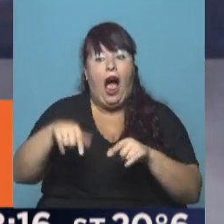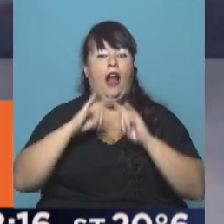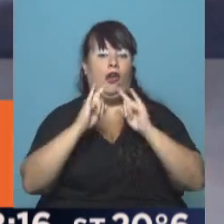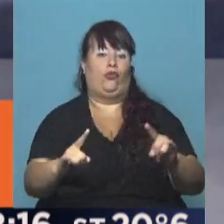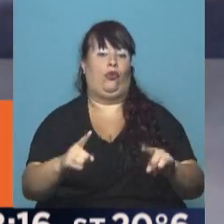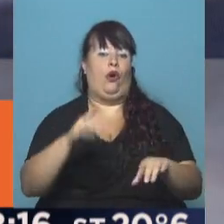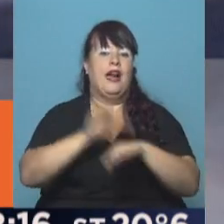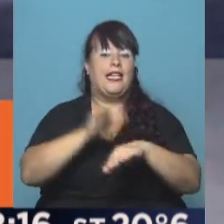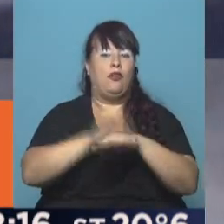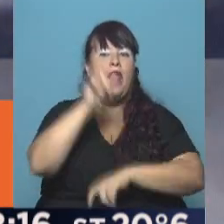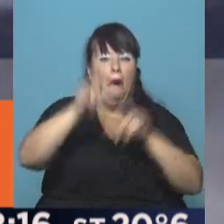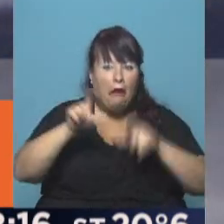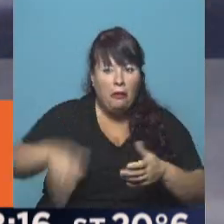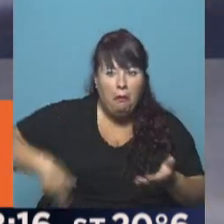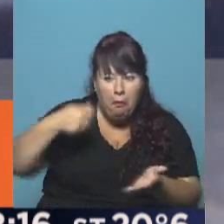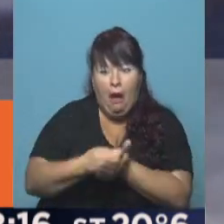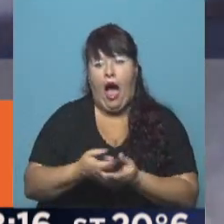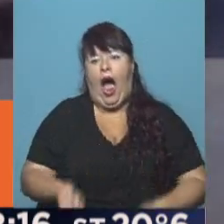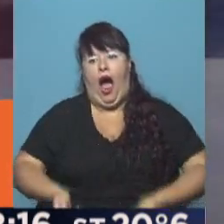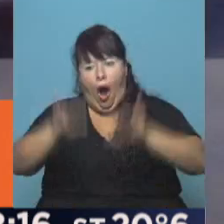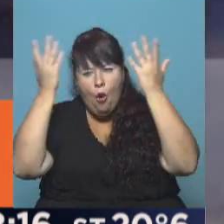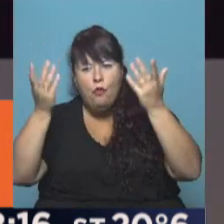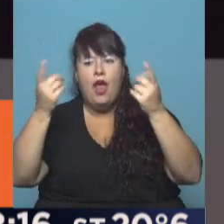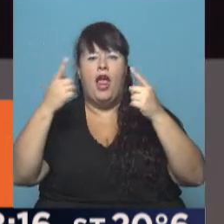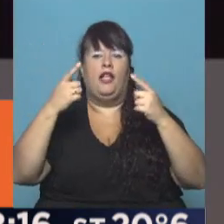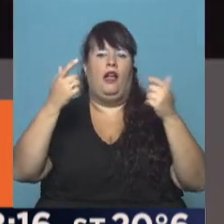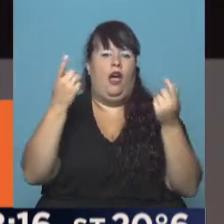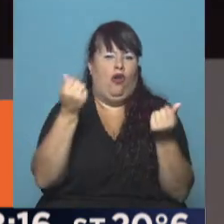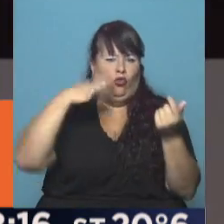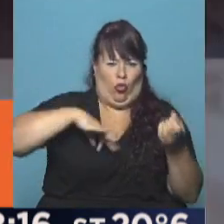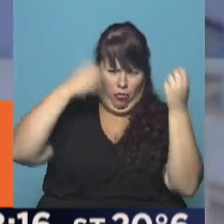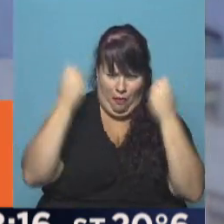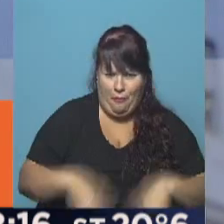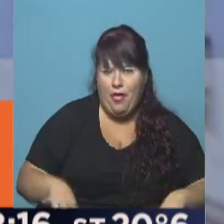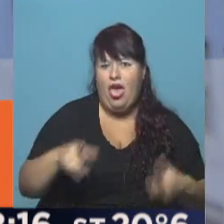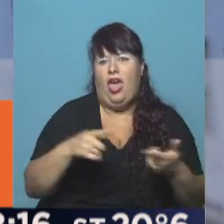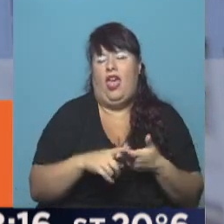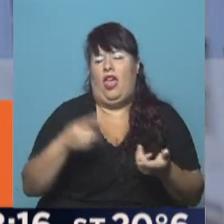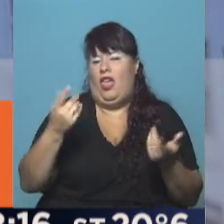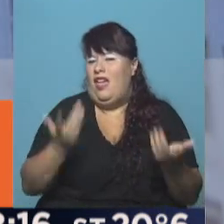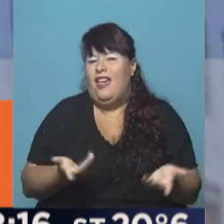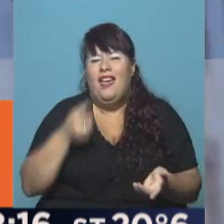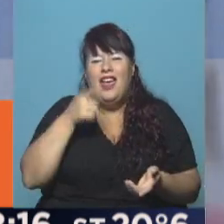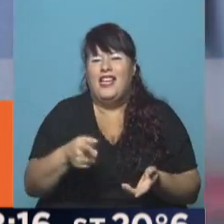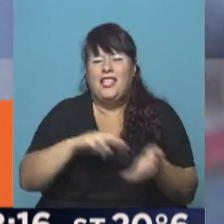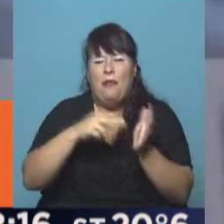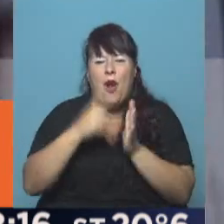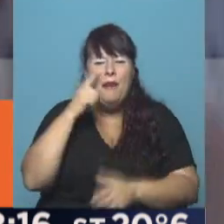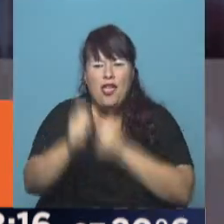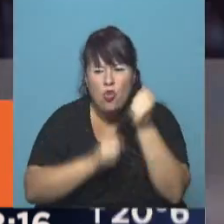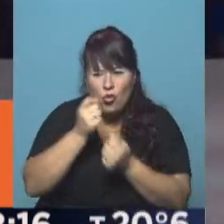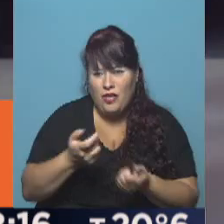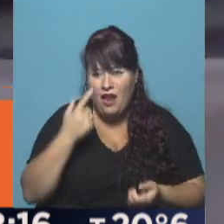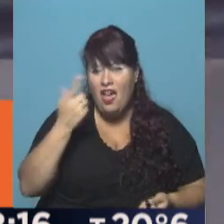las espaldas de contribuyentes con los tarifazos con la caída del poder adquisitivo del salario con esta crisis industrial